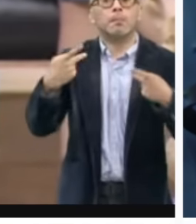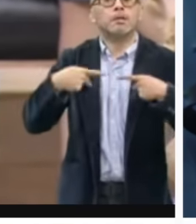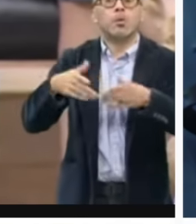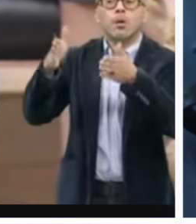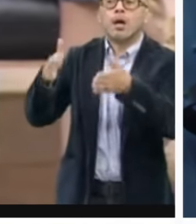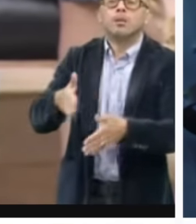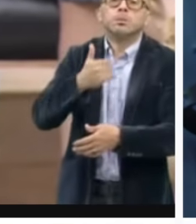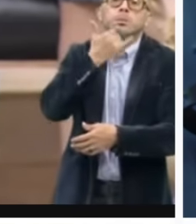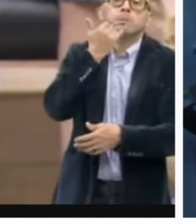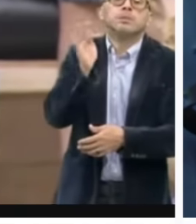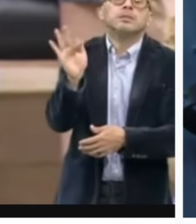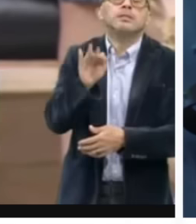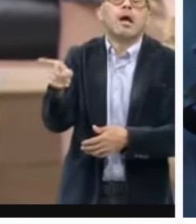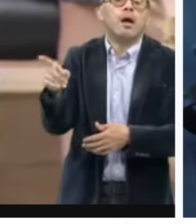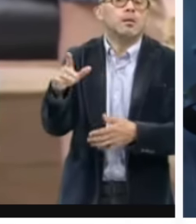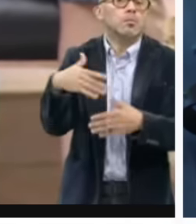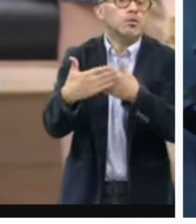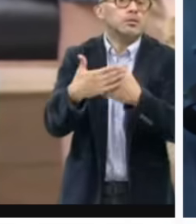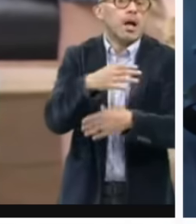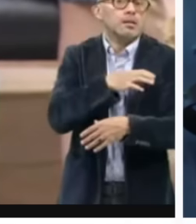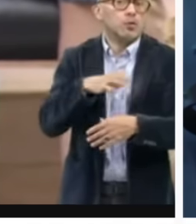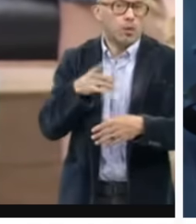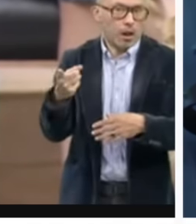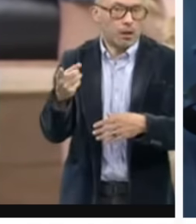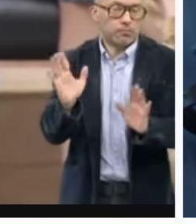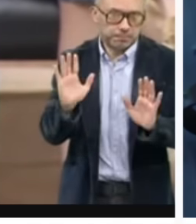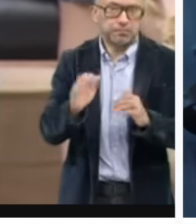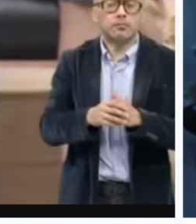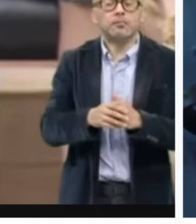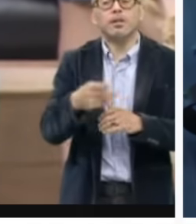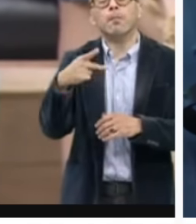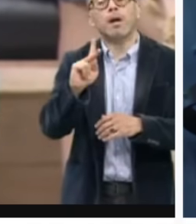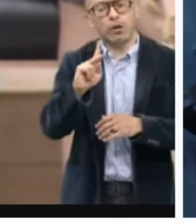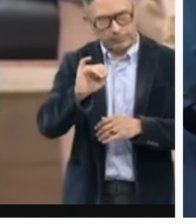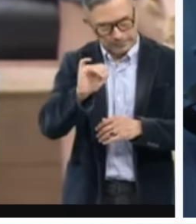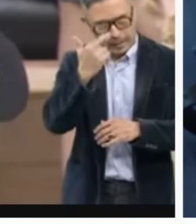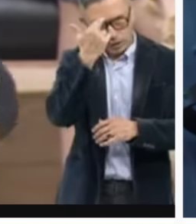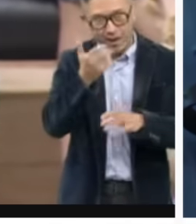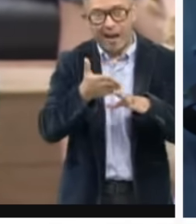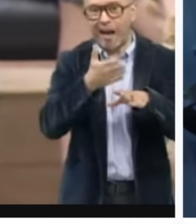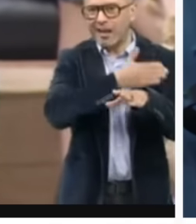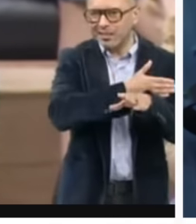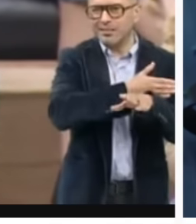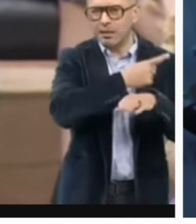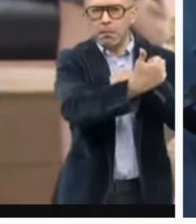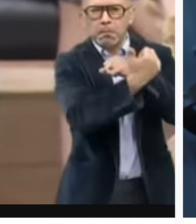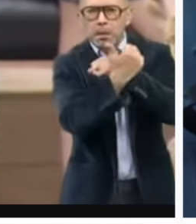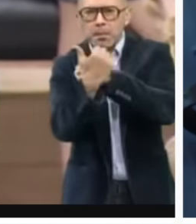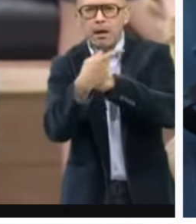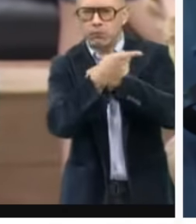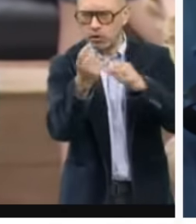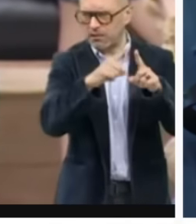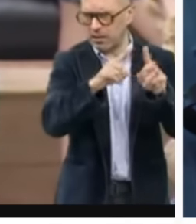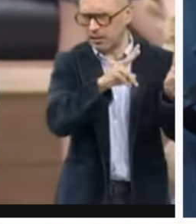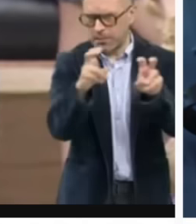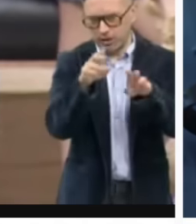mejor aspira a una candidatura. Pero, sin embargo, creo que sí, efectivamente, en otras respuestas hemos hecho una recopilación de todos los criterios jurisdiccionales que